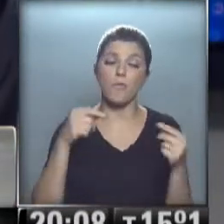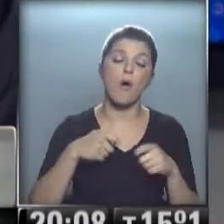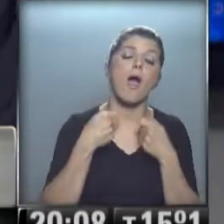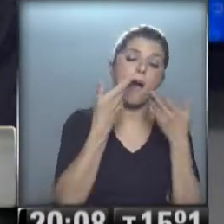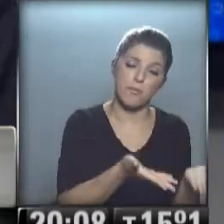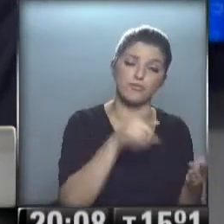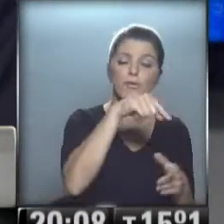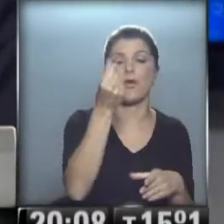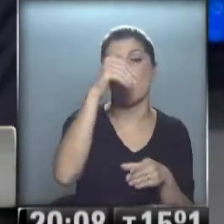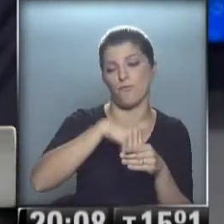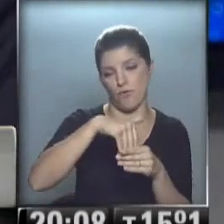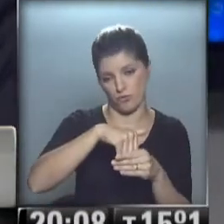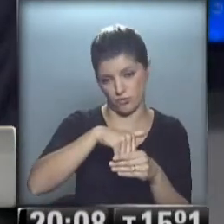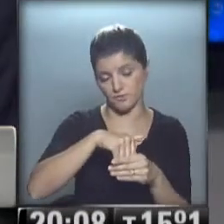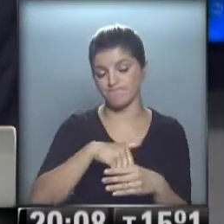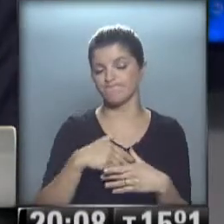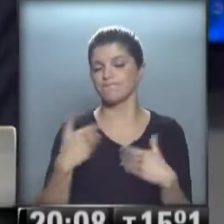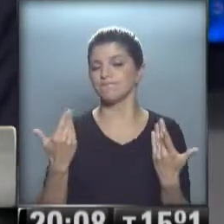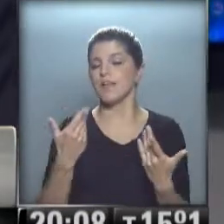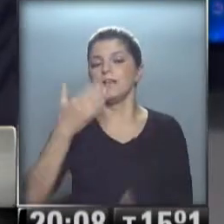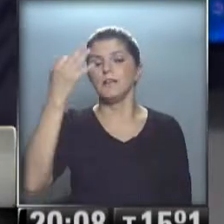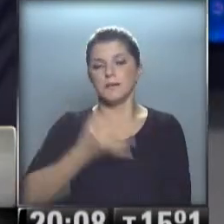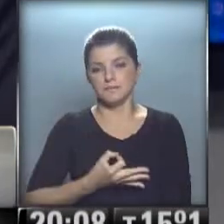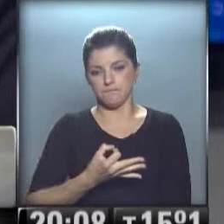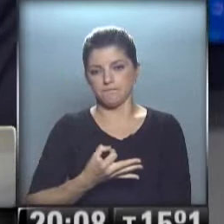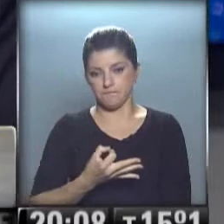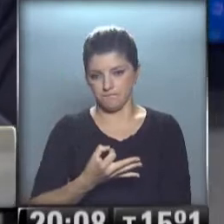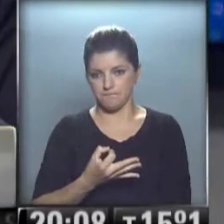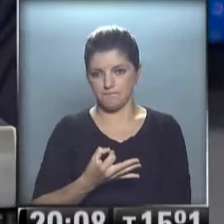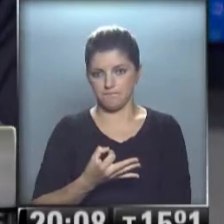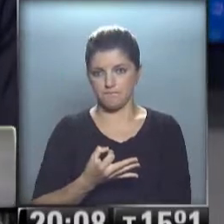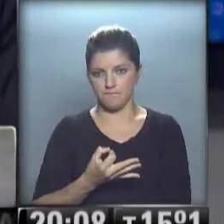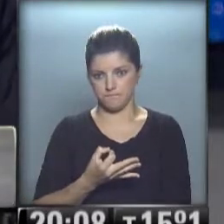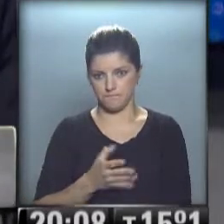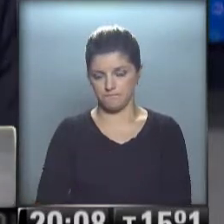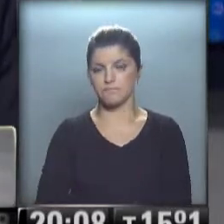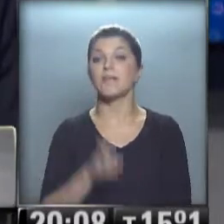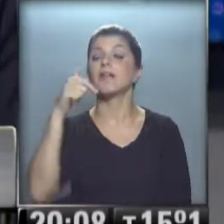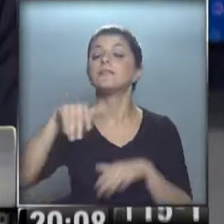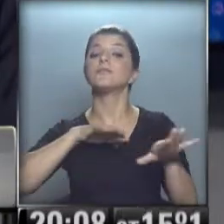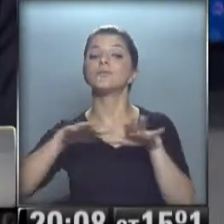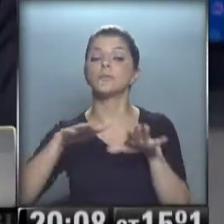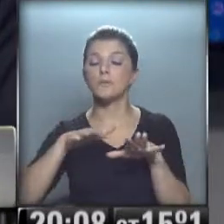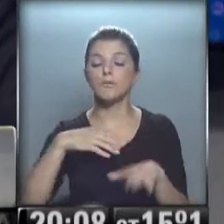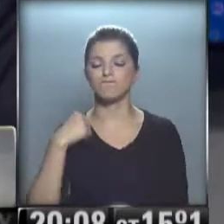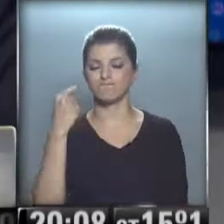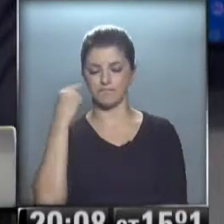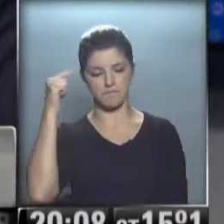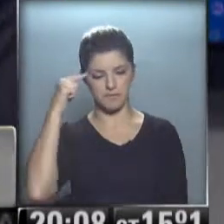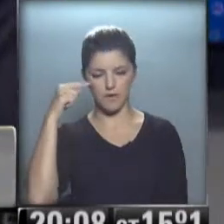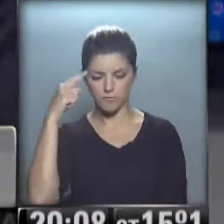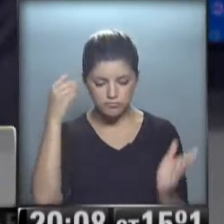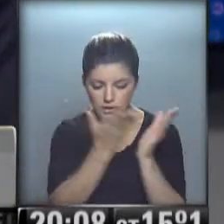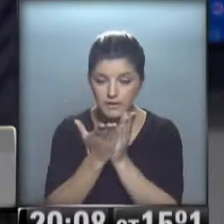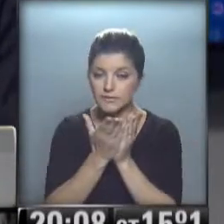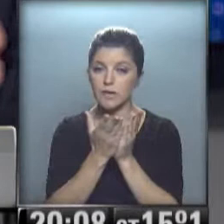fondos buitres. La verdad que uno se encuentra en esta historia y encuentra precisamente